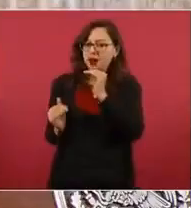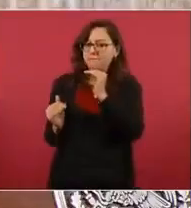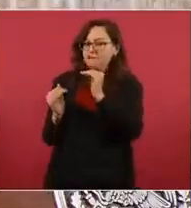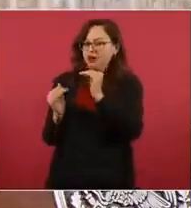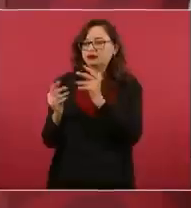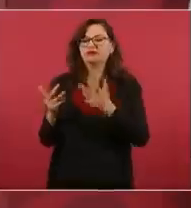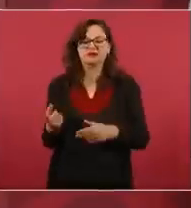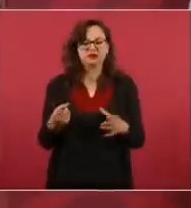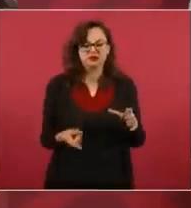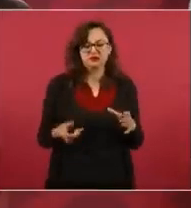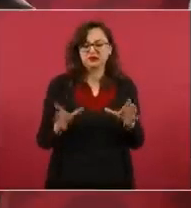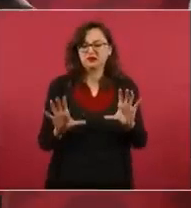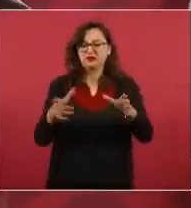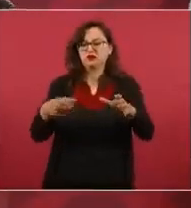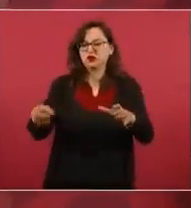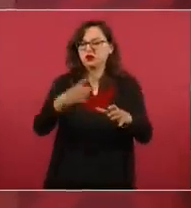Viene un golpe de Estado,